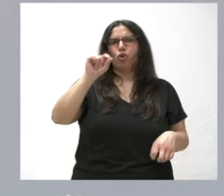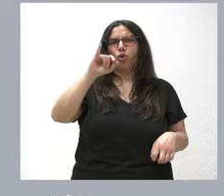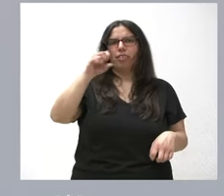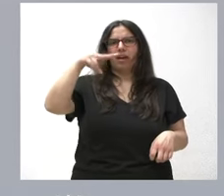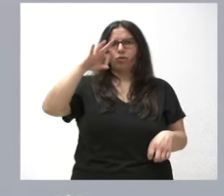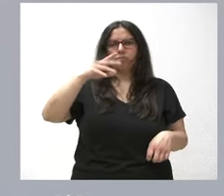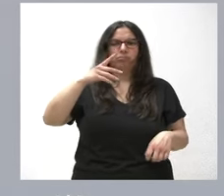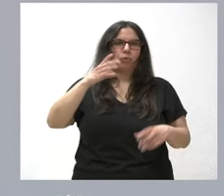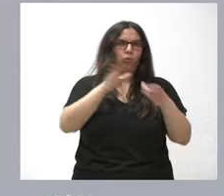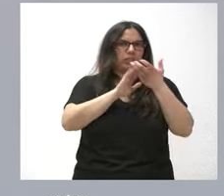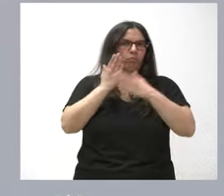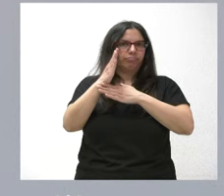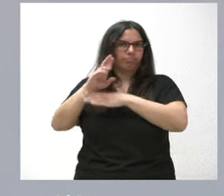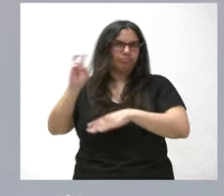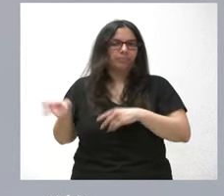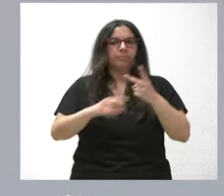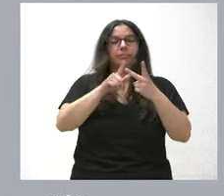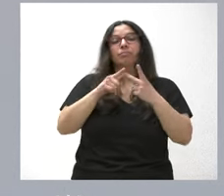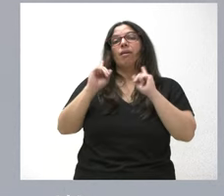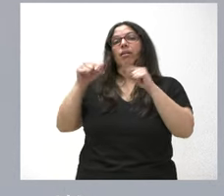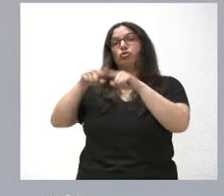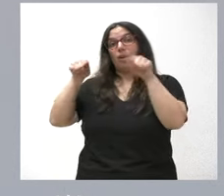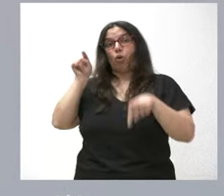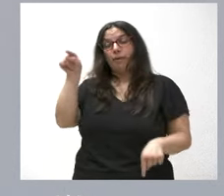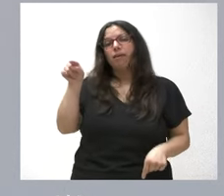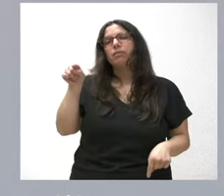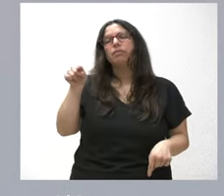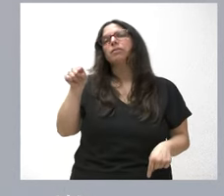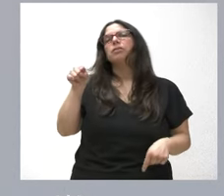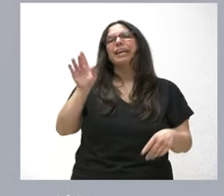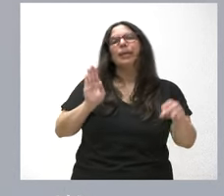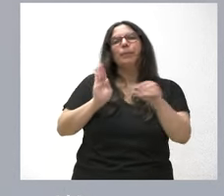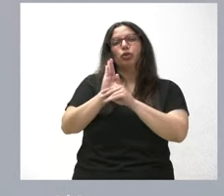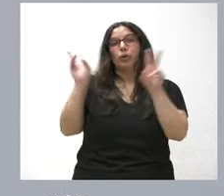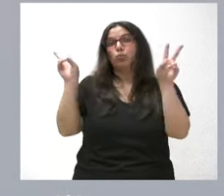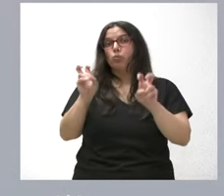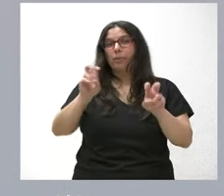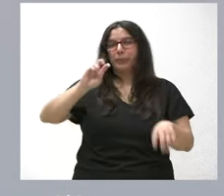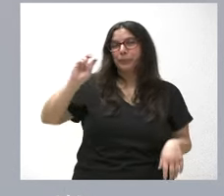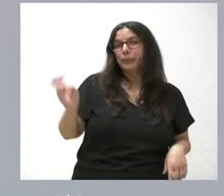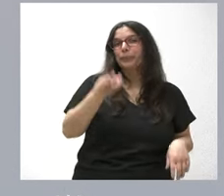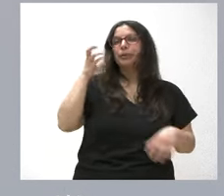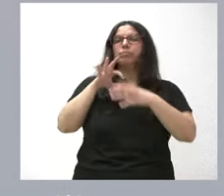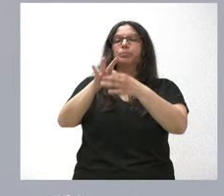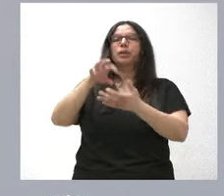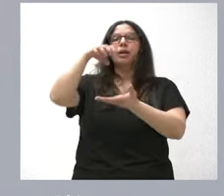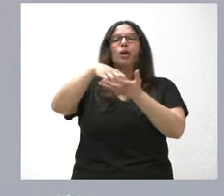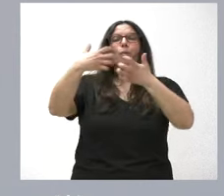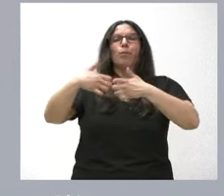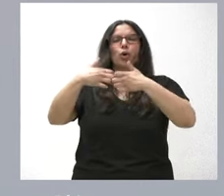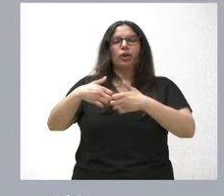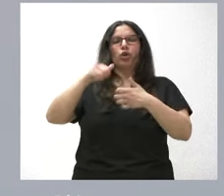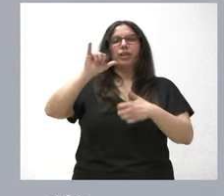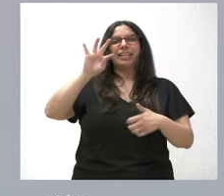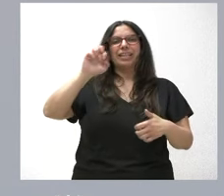León. Y en el caso de Segovia, todas las inversiones nuevas vinculadas al polígono de los Hitares en Bernuy